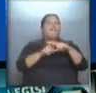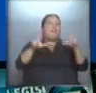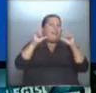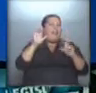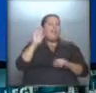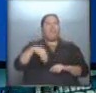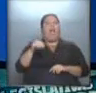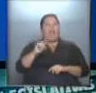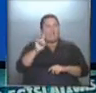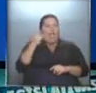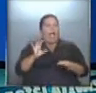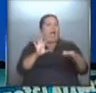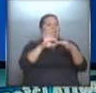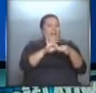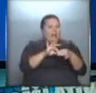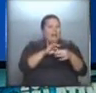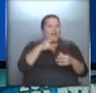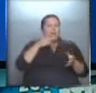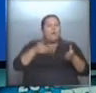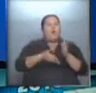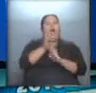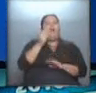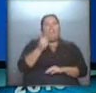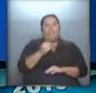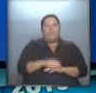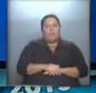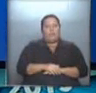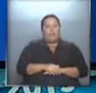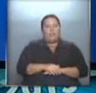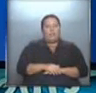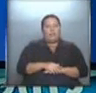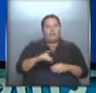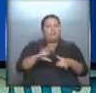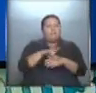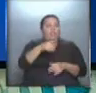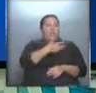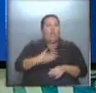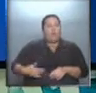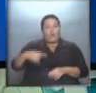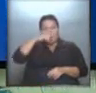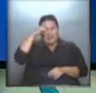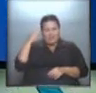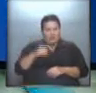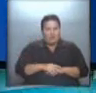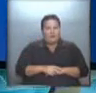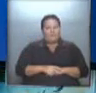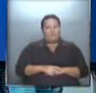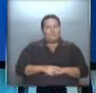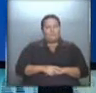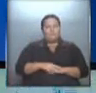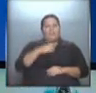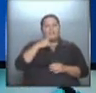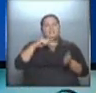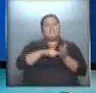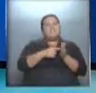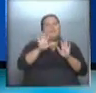es insuficiente. Hay una adhesión, hay un rumbo, digamos, que se identifica en el gobierno nacional, digamos, que tiene una serie de coordenadas.